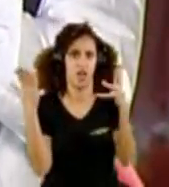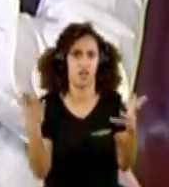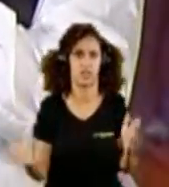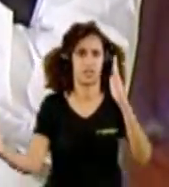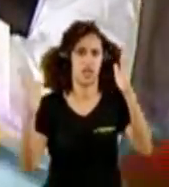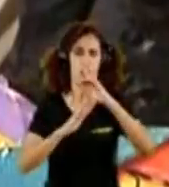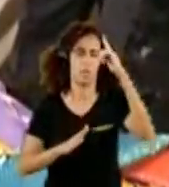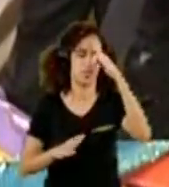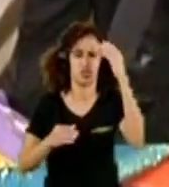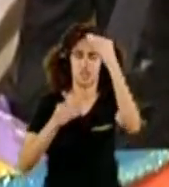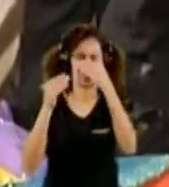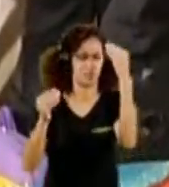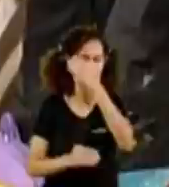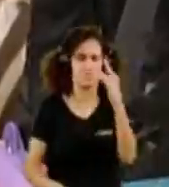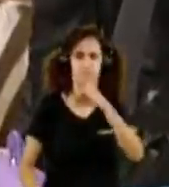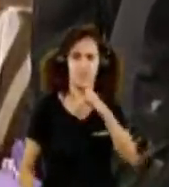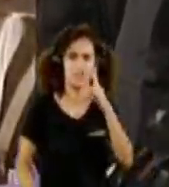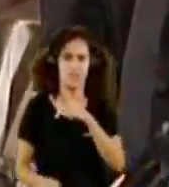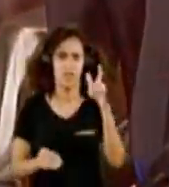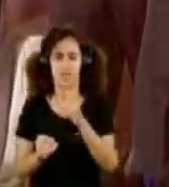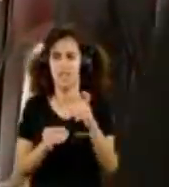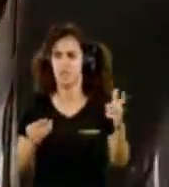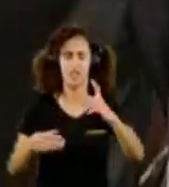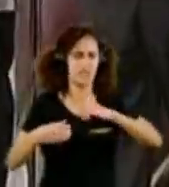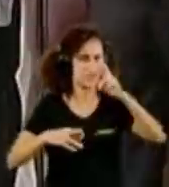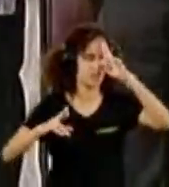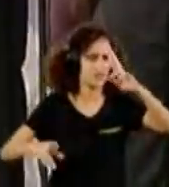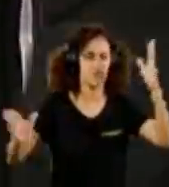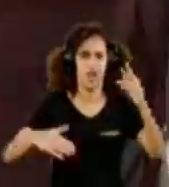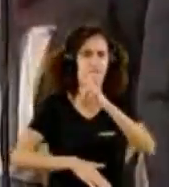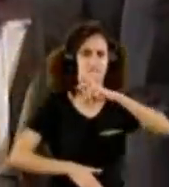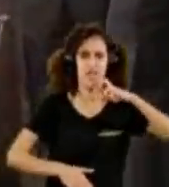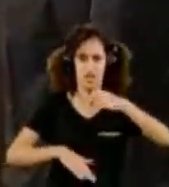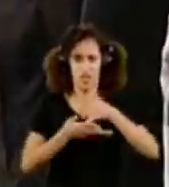cerebros enfermizos, del insulto intolerante, de valores sin sentido.